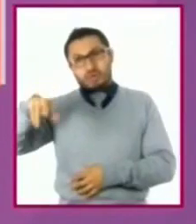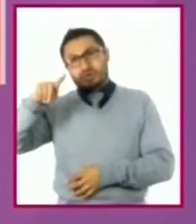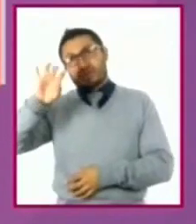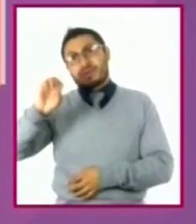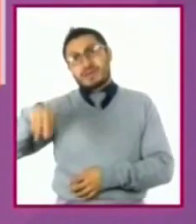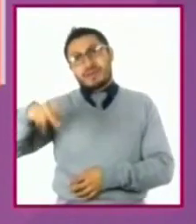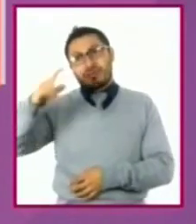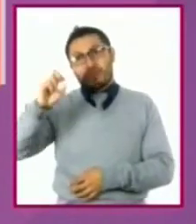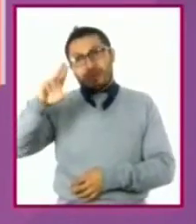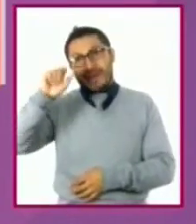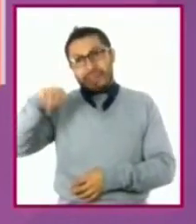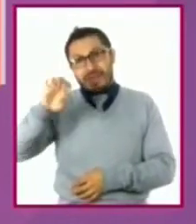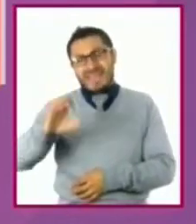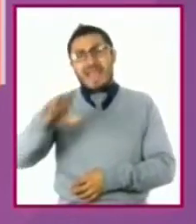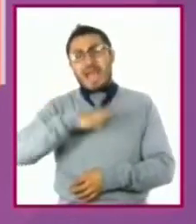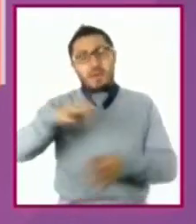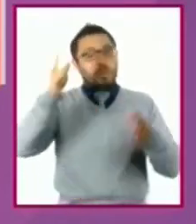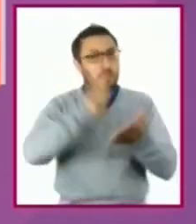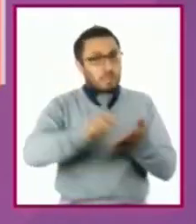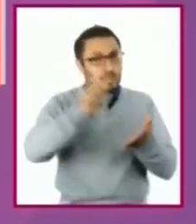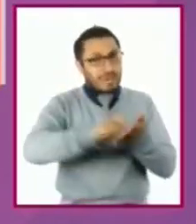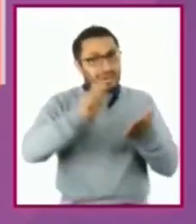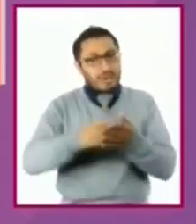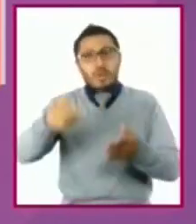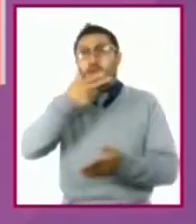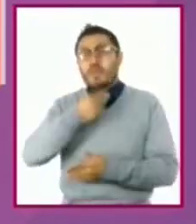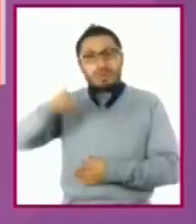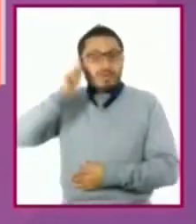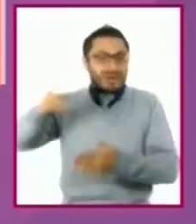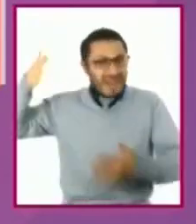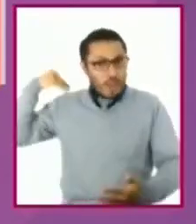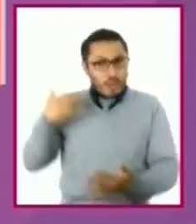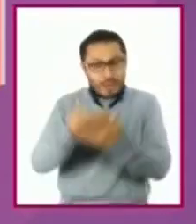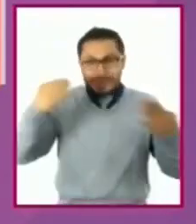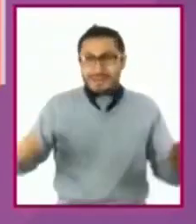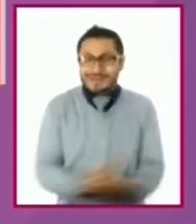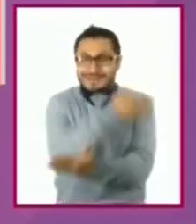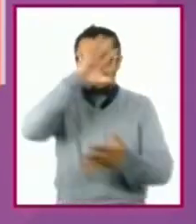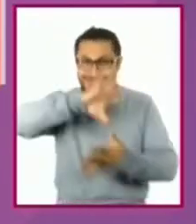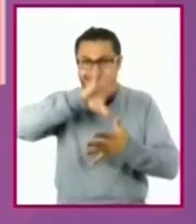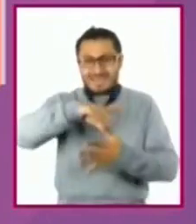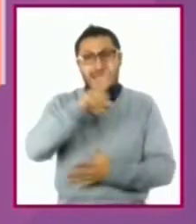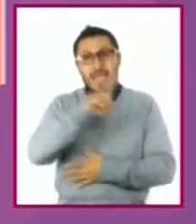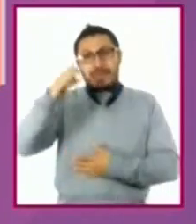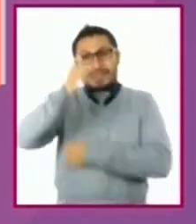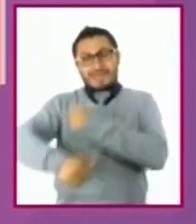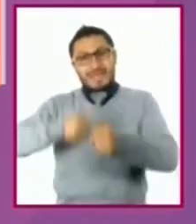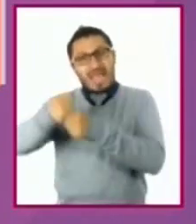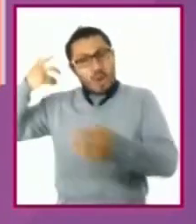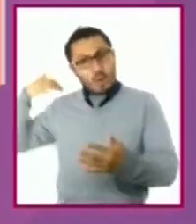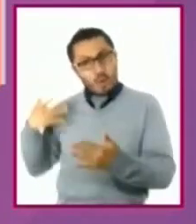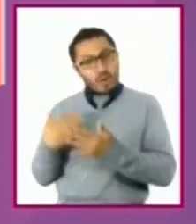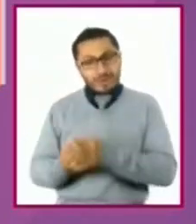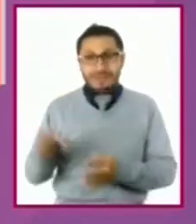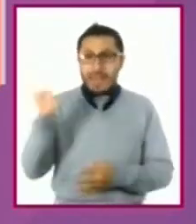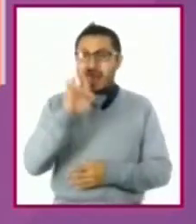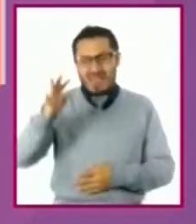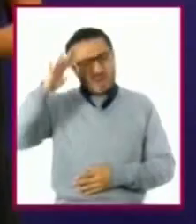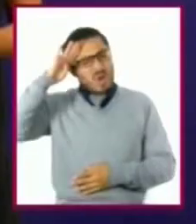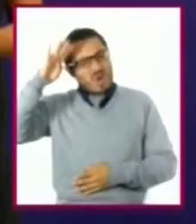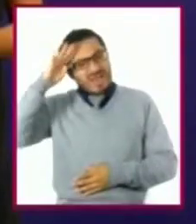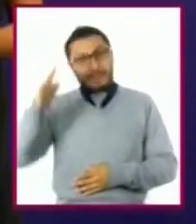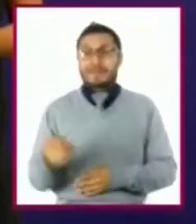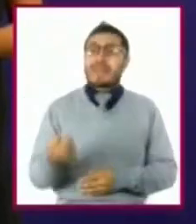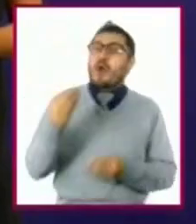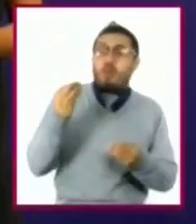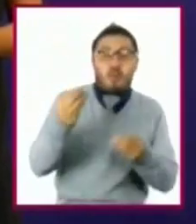es aquella que ha sido escrito por autoras y autores nacidos en América Latina en los últimos 100 años. Quizá les parezca mucho tiempo,